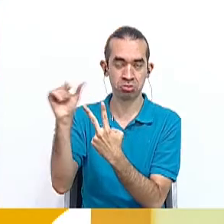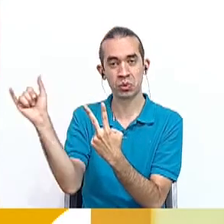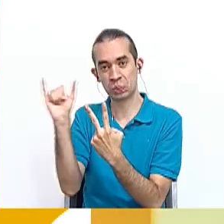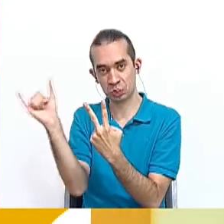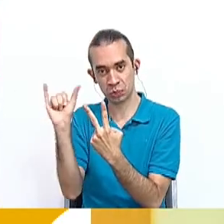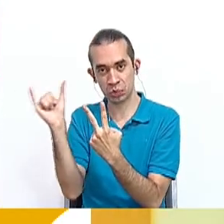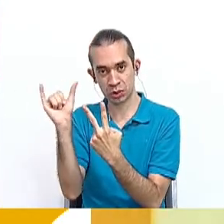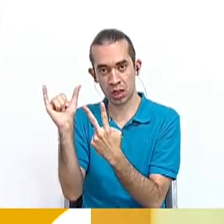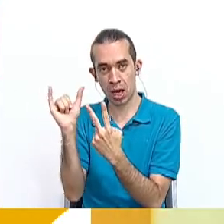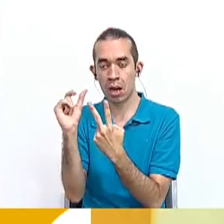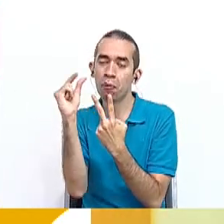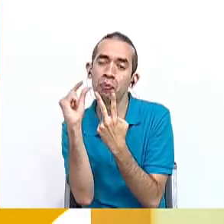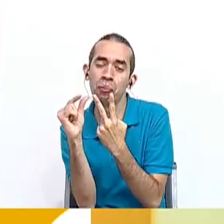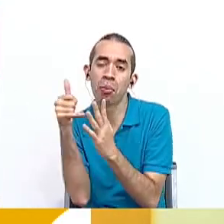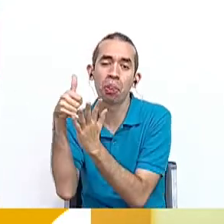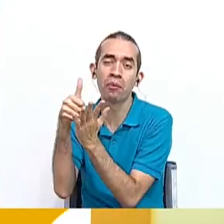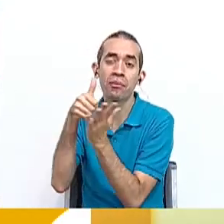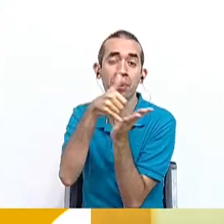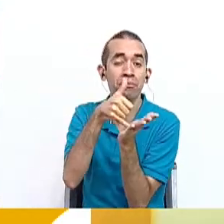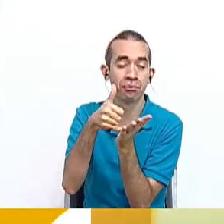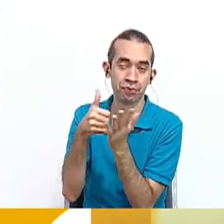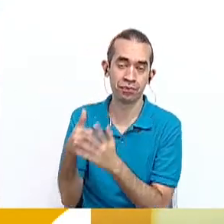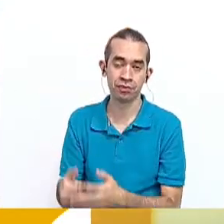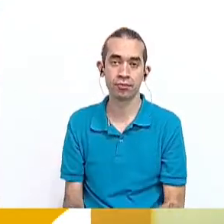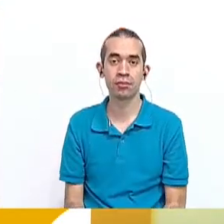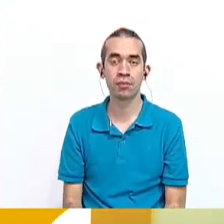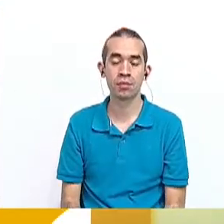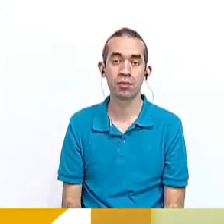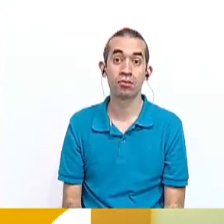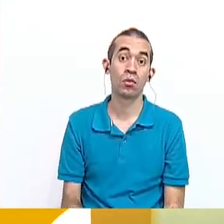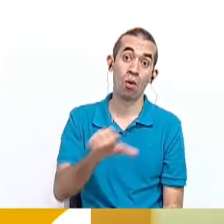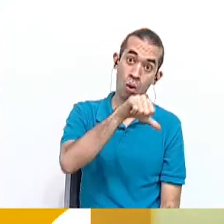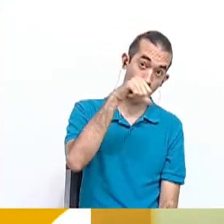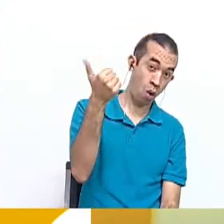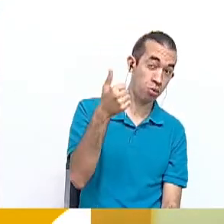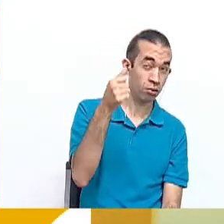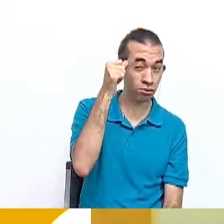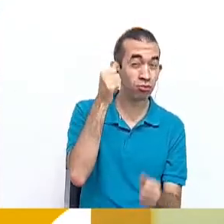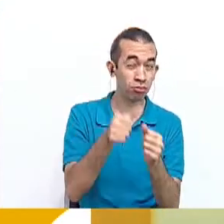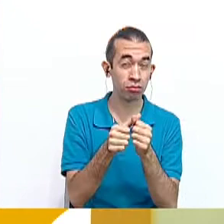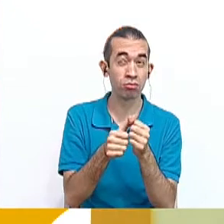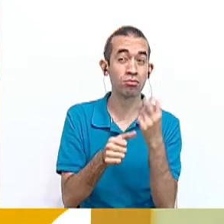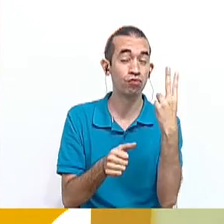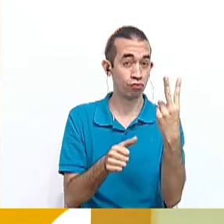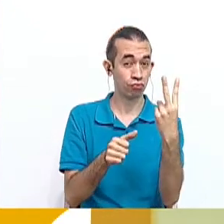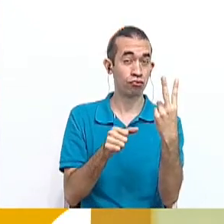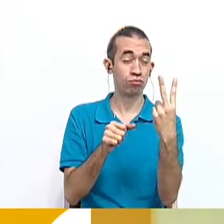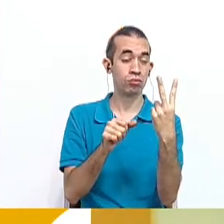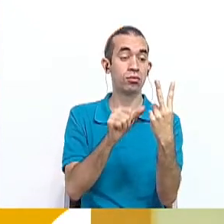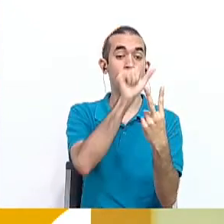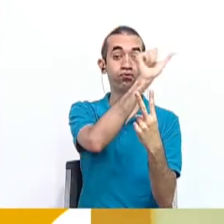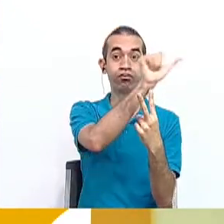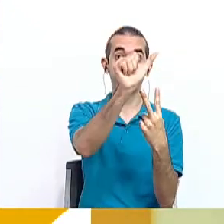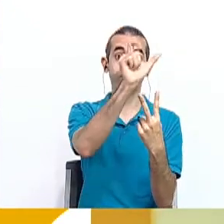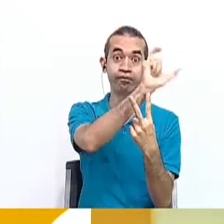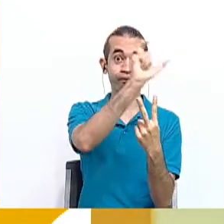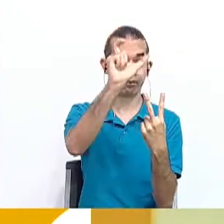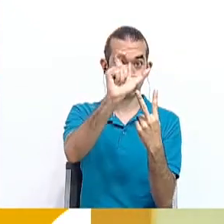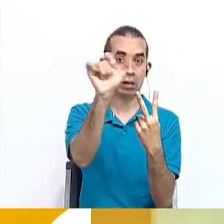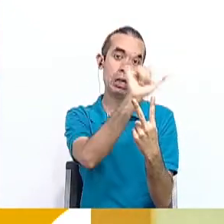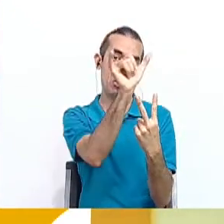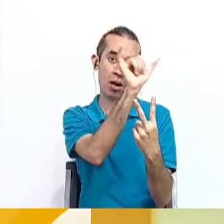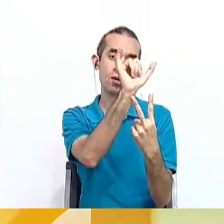homocigoto recesivo porque esta es minúscula. Mientras que la que vimos antes es igual,